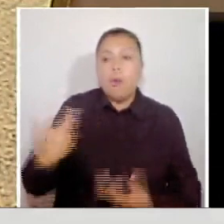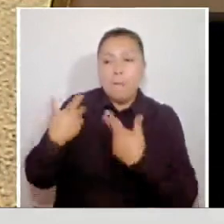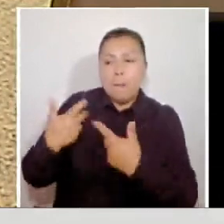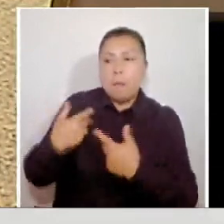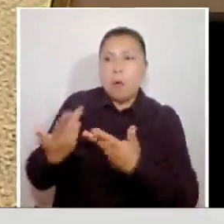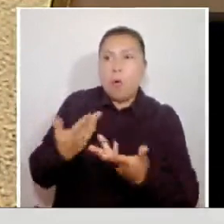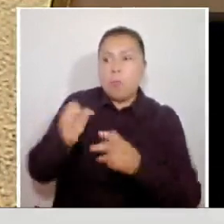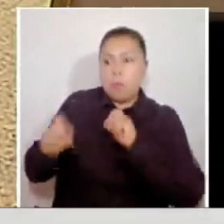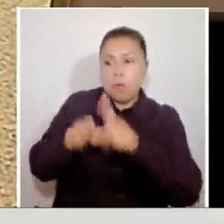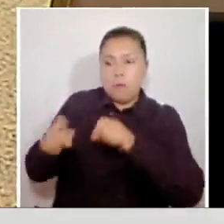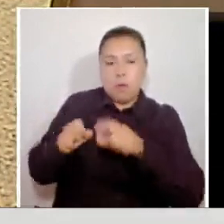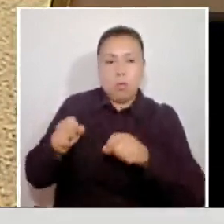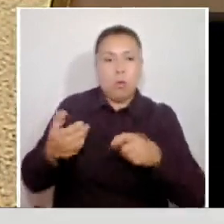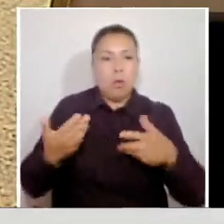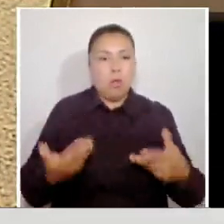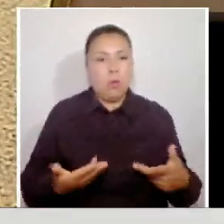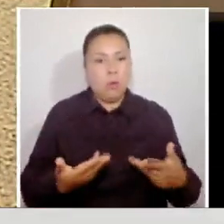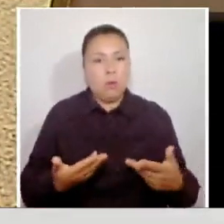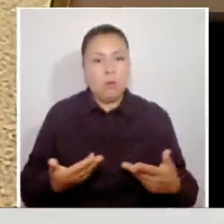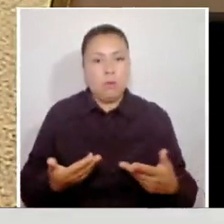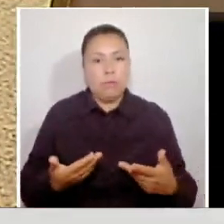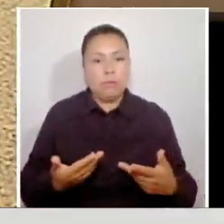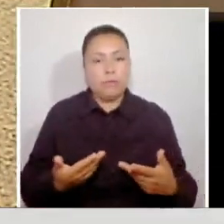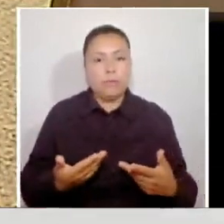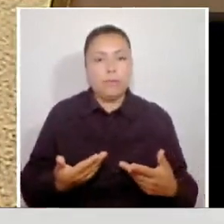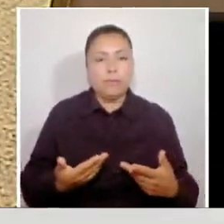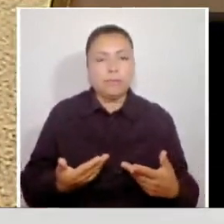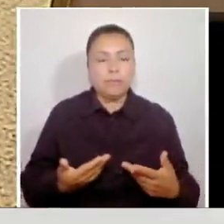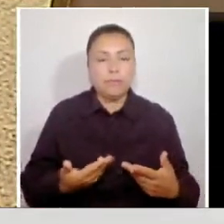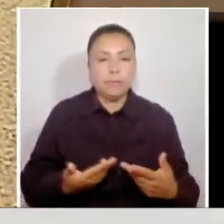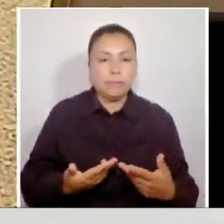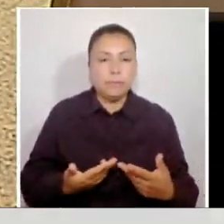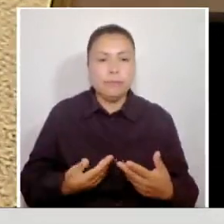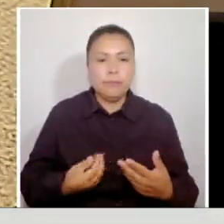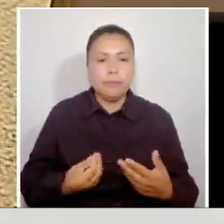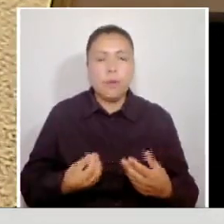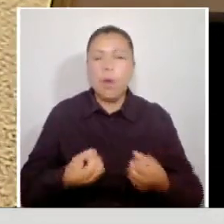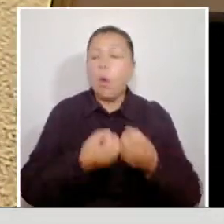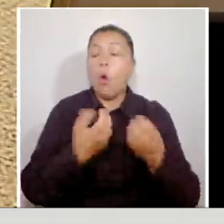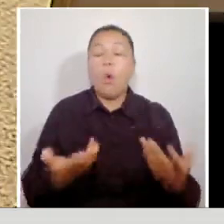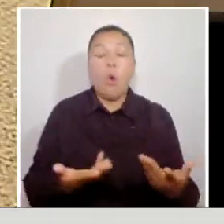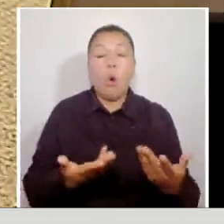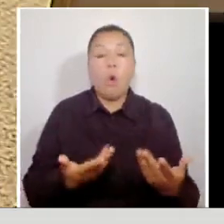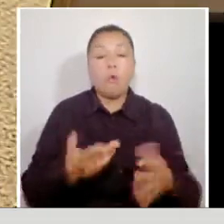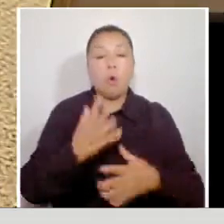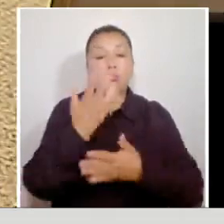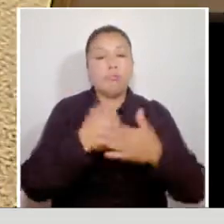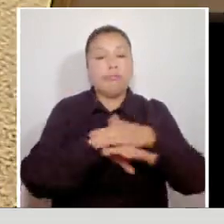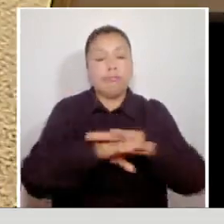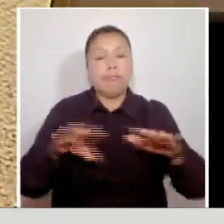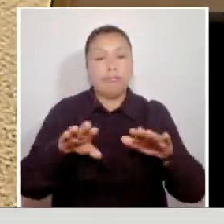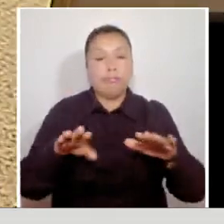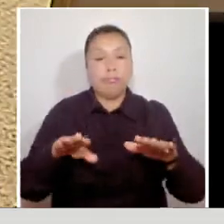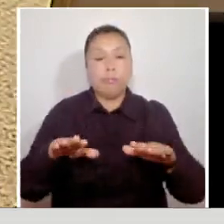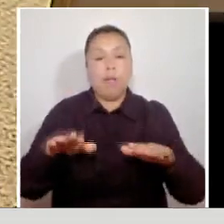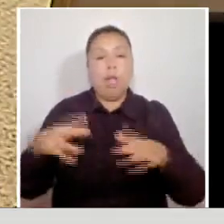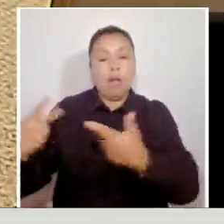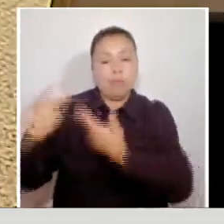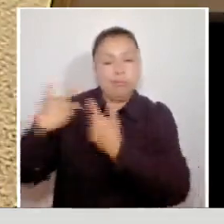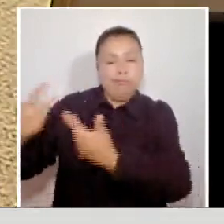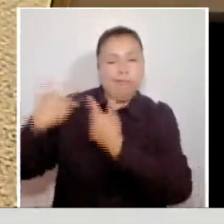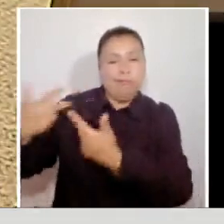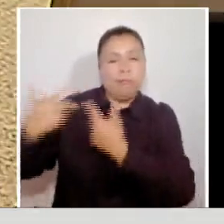una herramienta uno para defensa eh Obviamente que se acaba la posibilidad del bullying es un